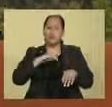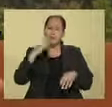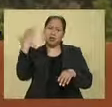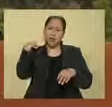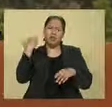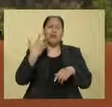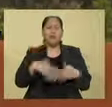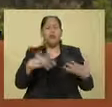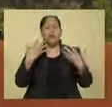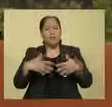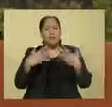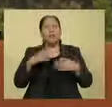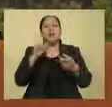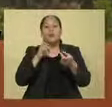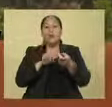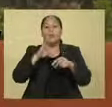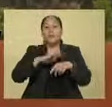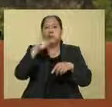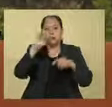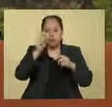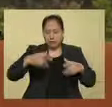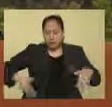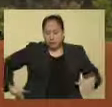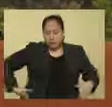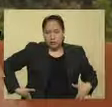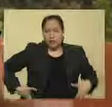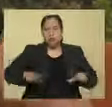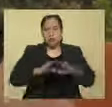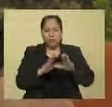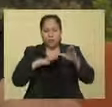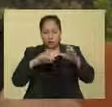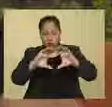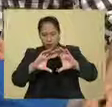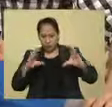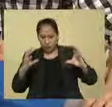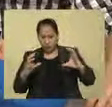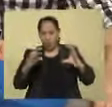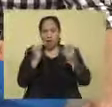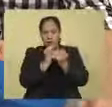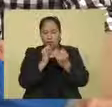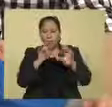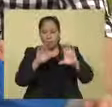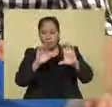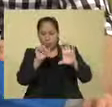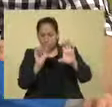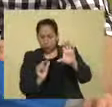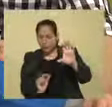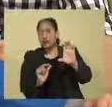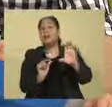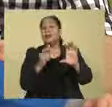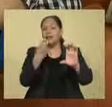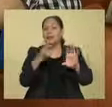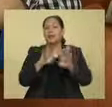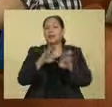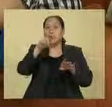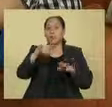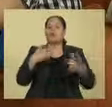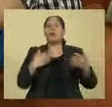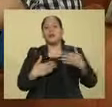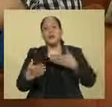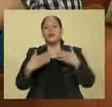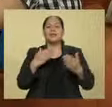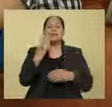todo la espalda baja, que es la espalda que está conectada, claro, al sacro y que a la cadera. Uh-huh. Entonces, nuestra forma de caminar, pues